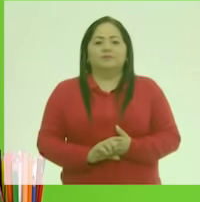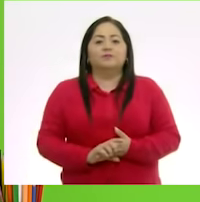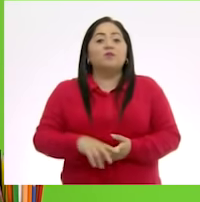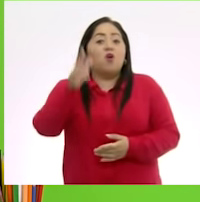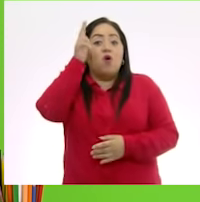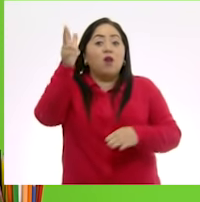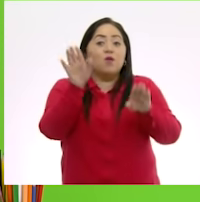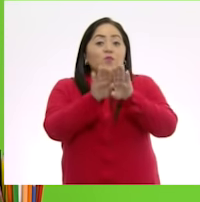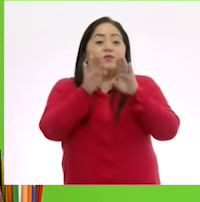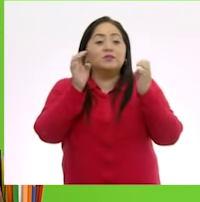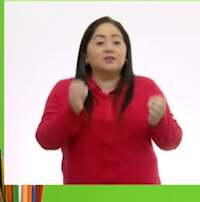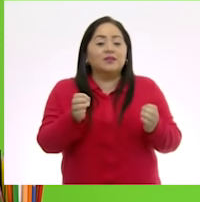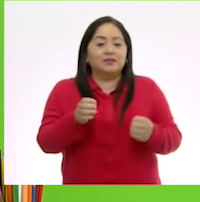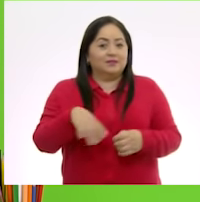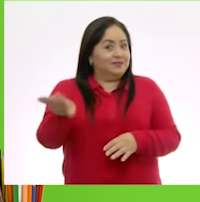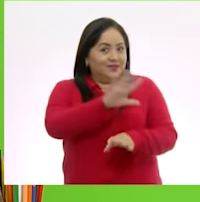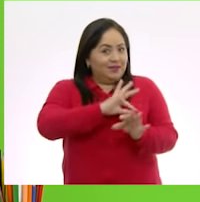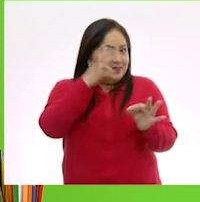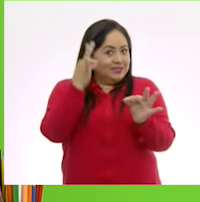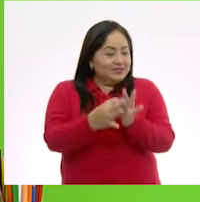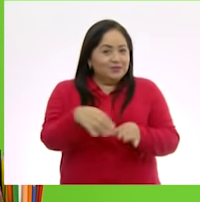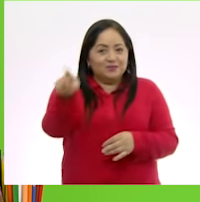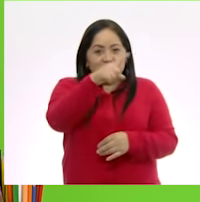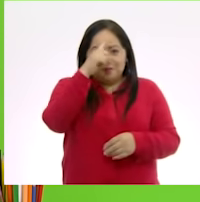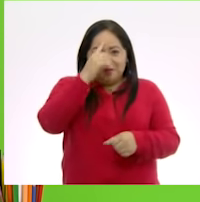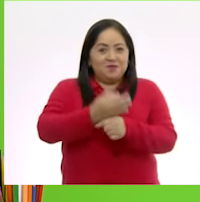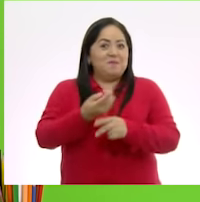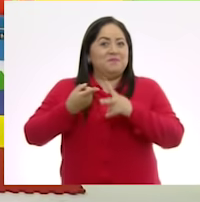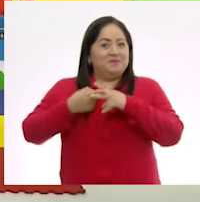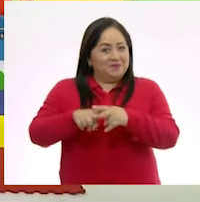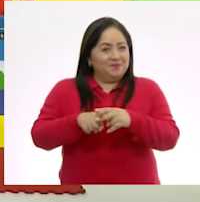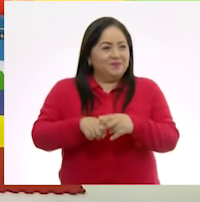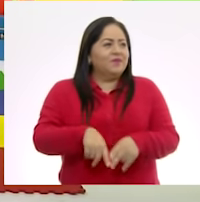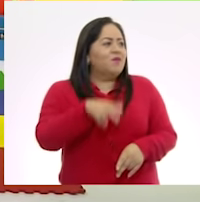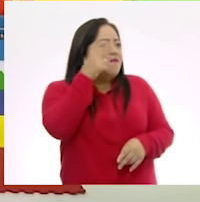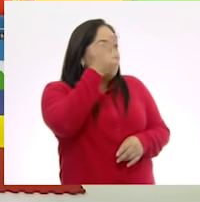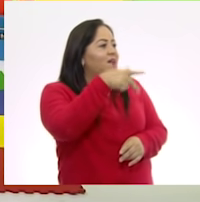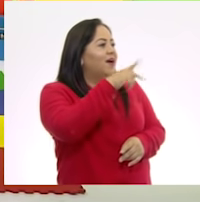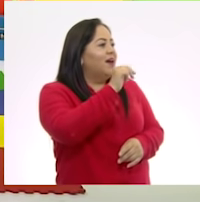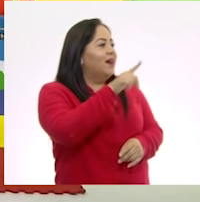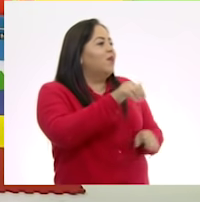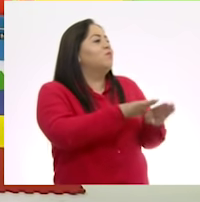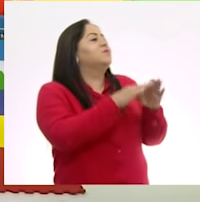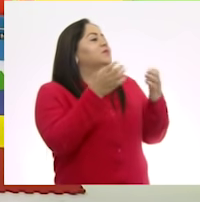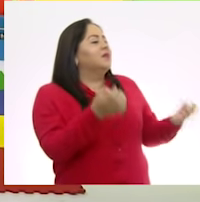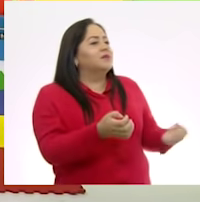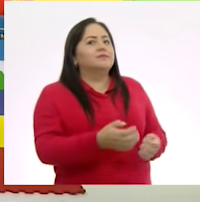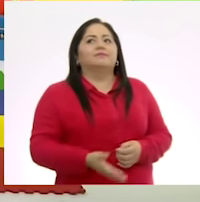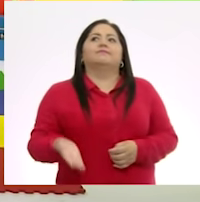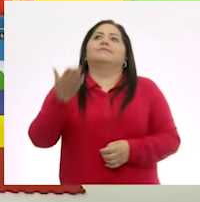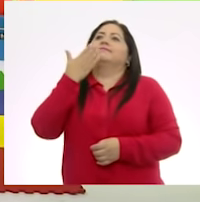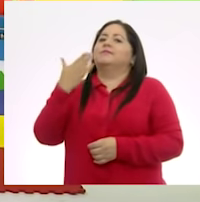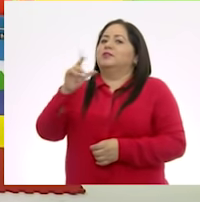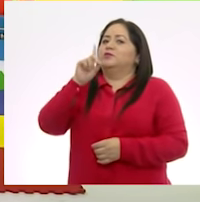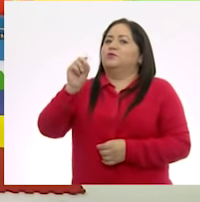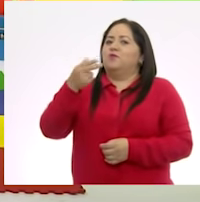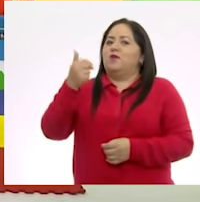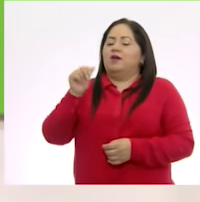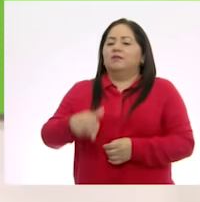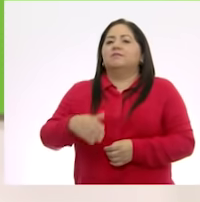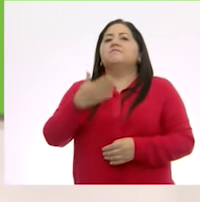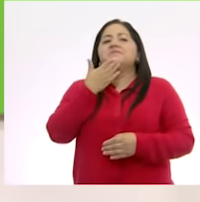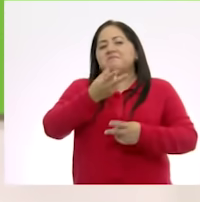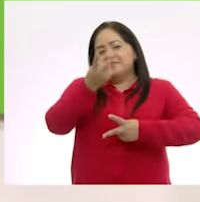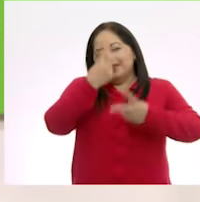Hola, ¿cómo están? ¿Están listas y listos para comenzar? Hola, Carla, ¿cómo estás? Hola, Sohar, bien, gracias. Bienvenida de